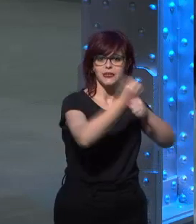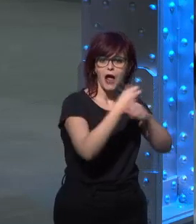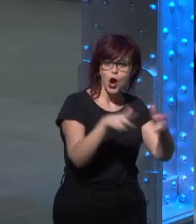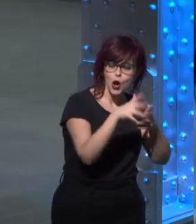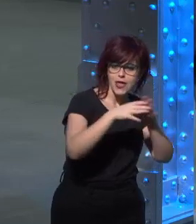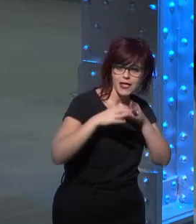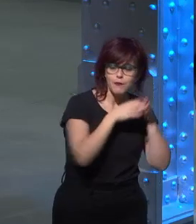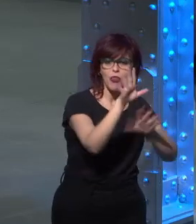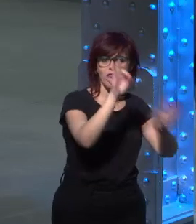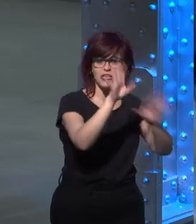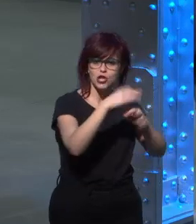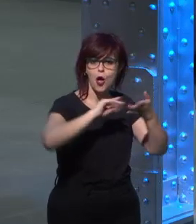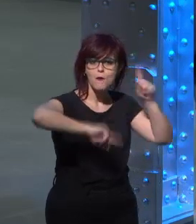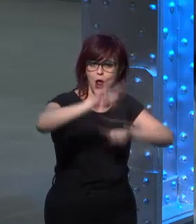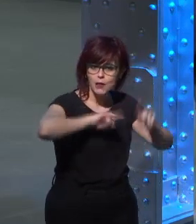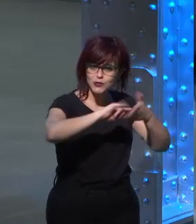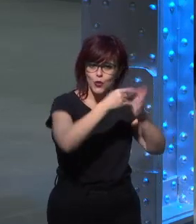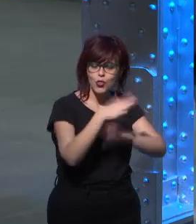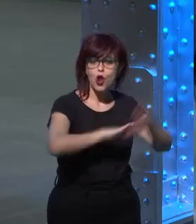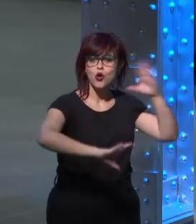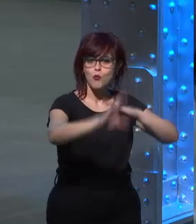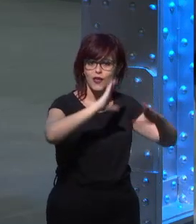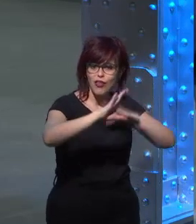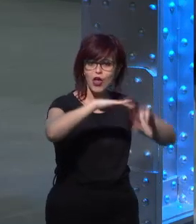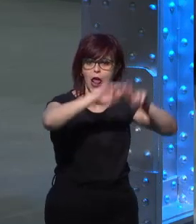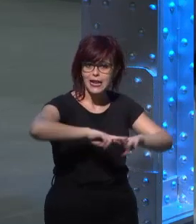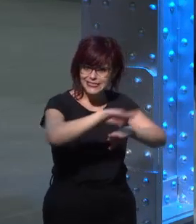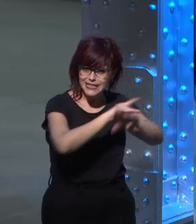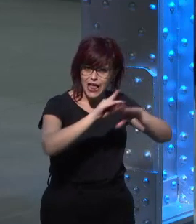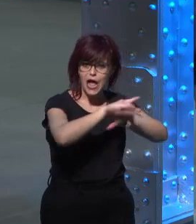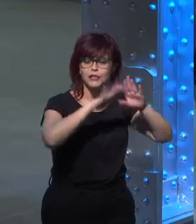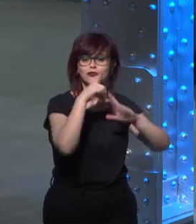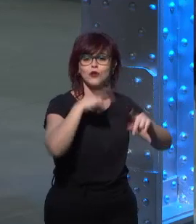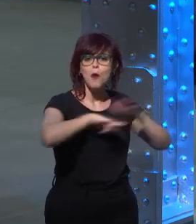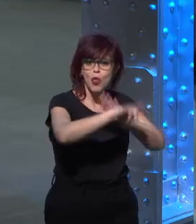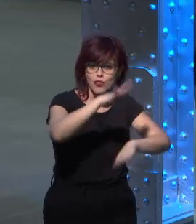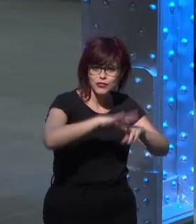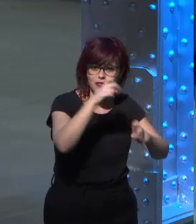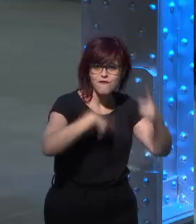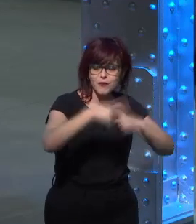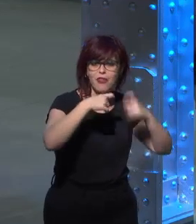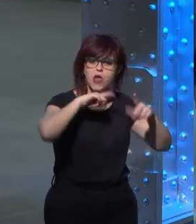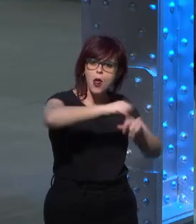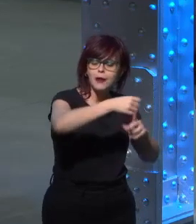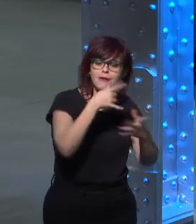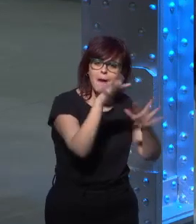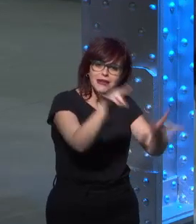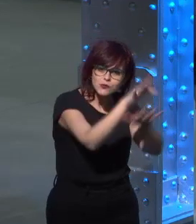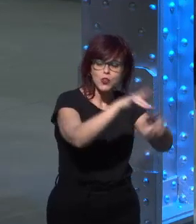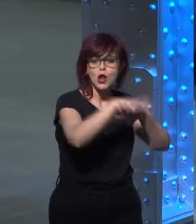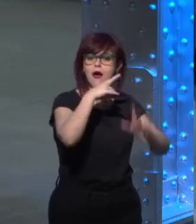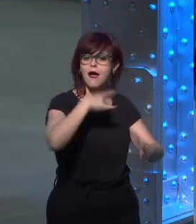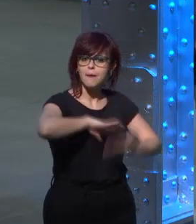toma de decisiones, resolución de problemas, comunicación, análisis de datos, procesamiento de información, persuasión,